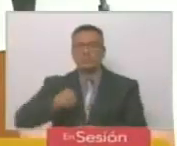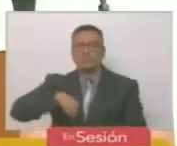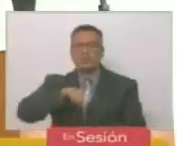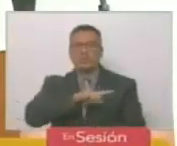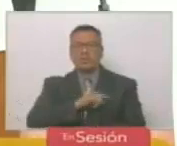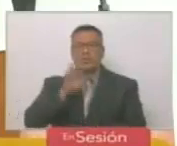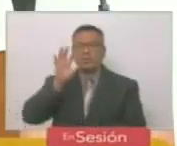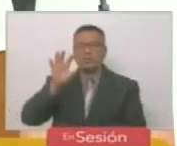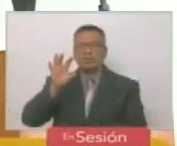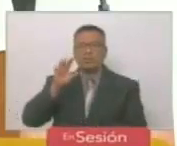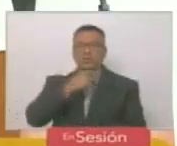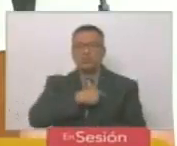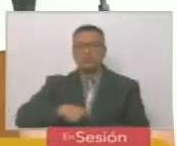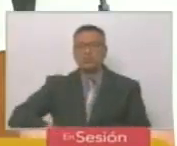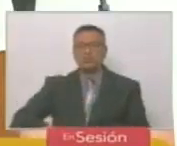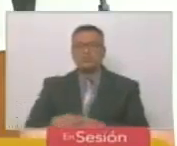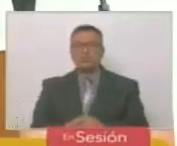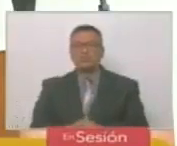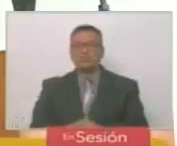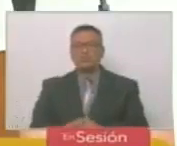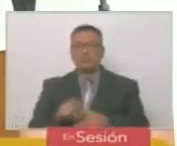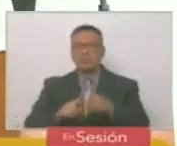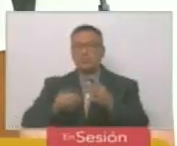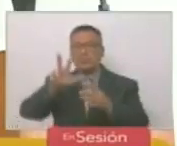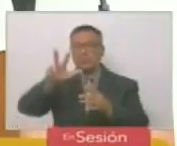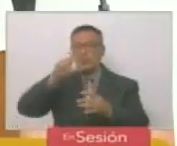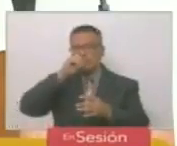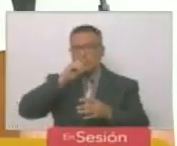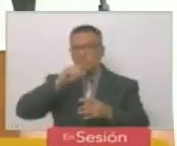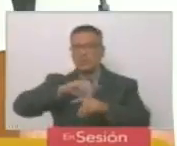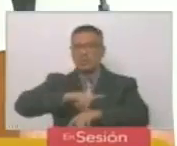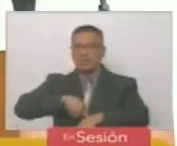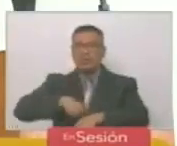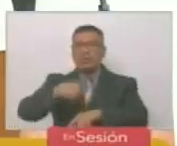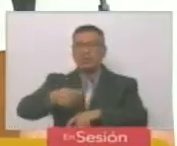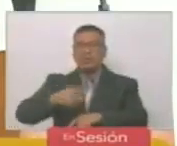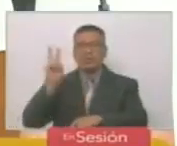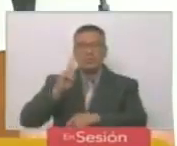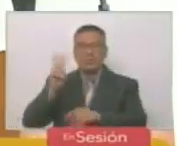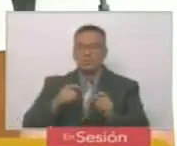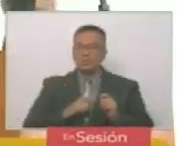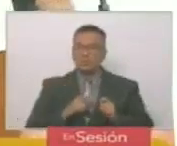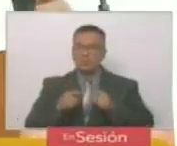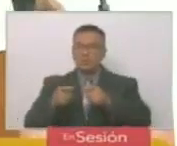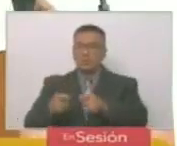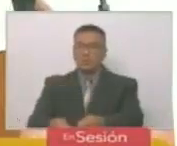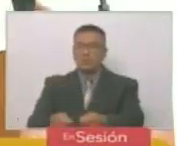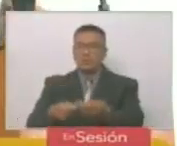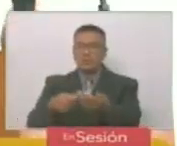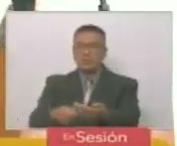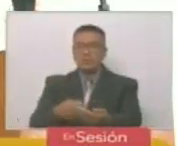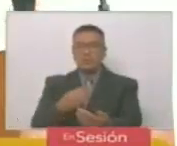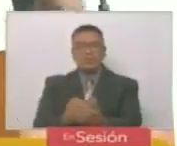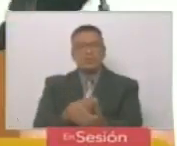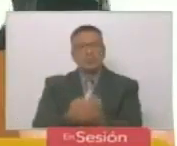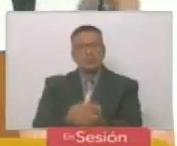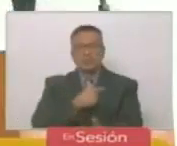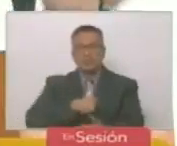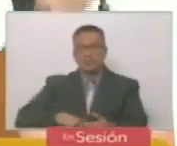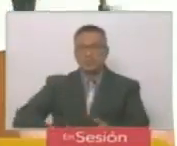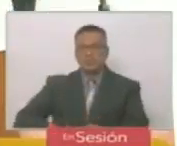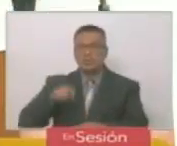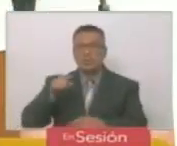presidente. Y 3 años después, Venezuela le entregó el testigo, le entregó la presidencia,